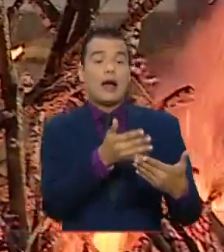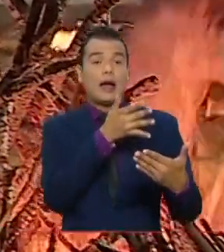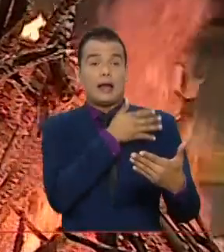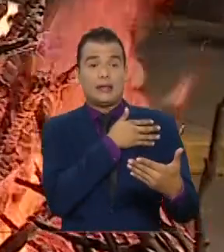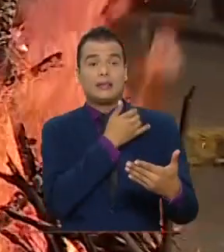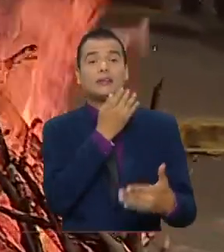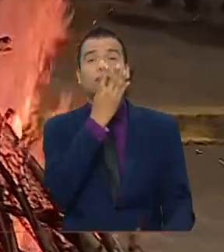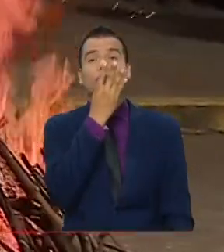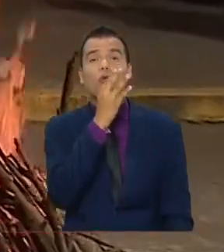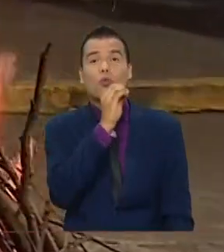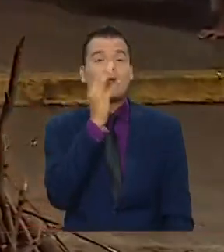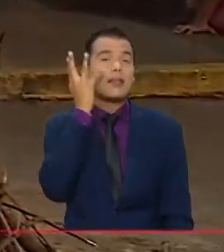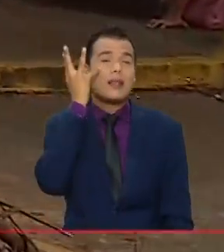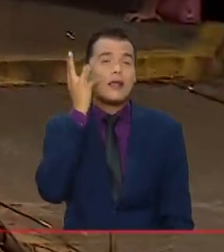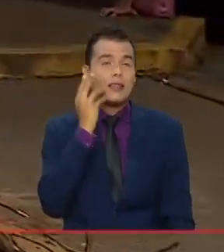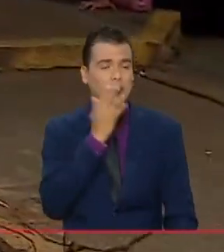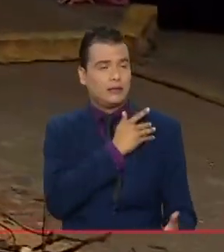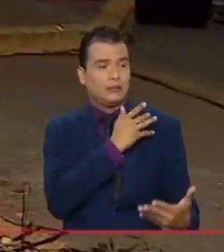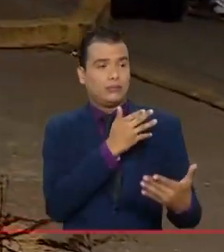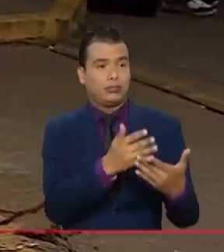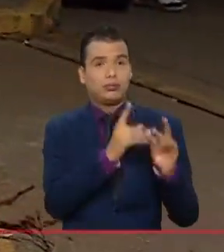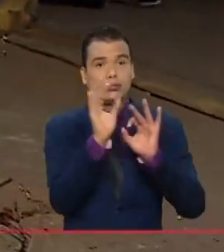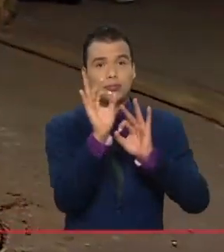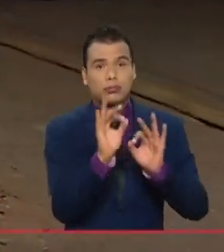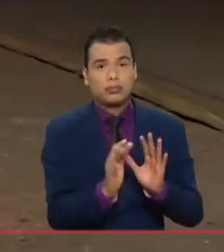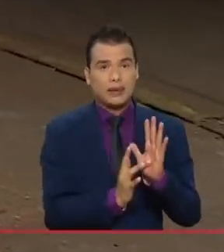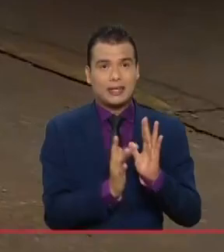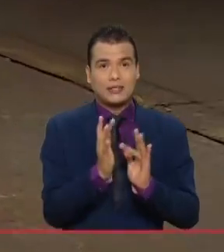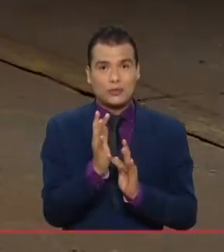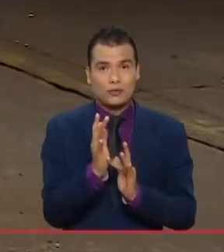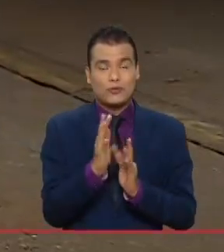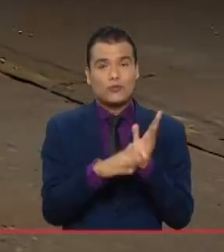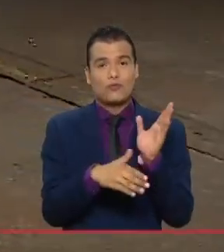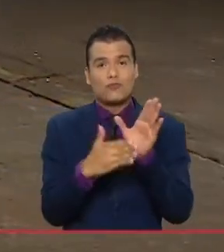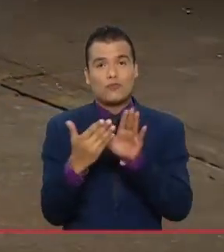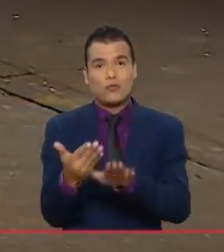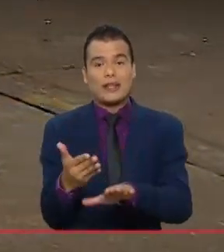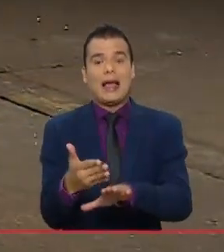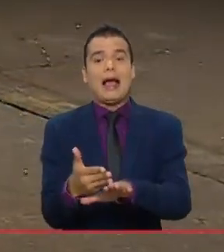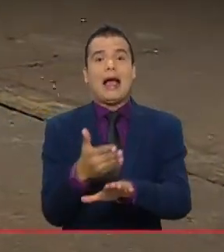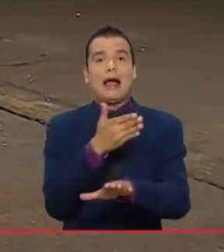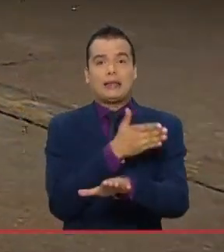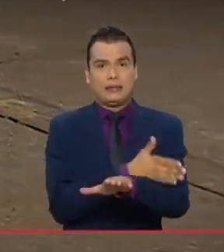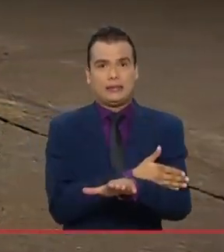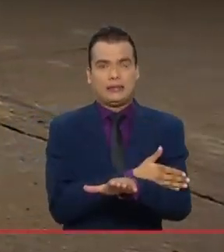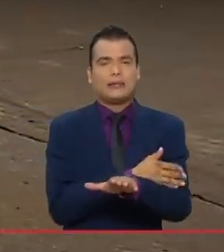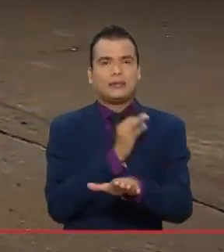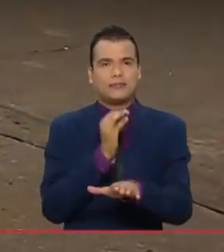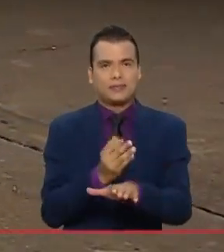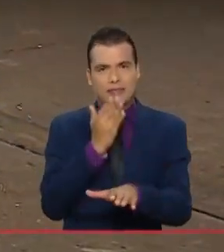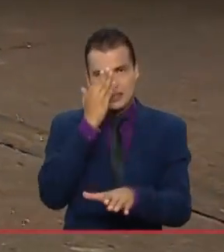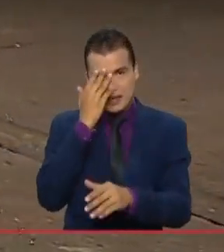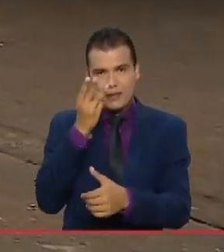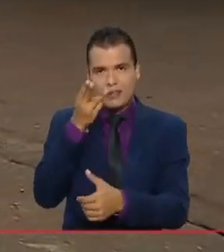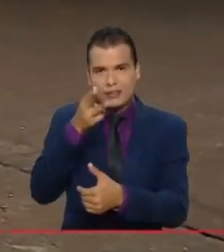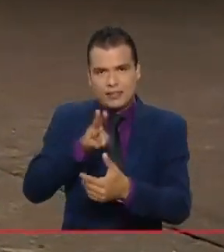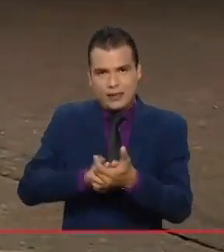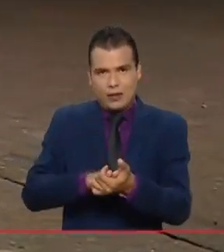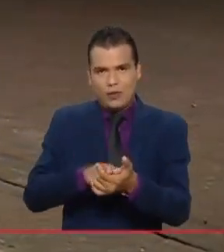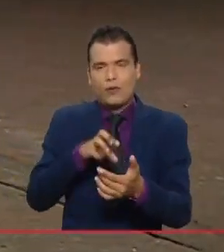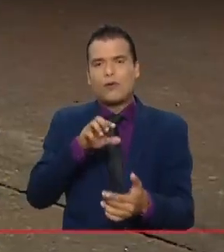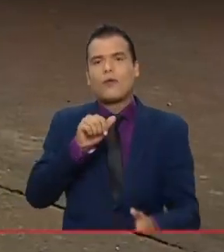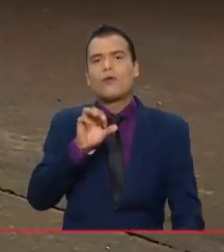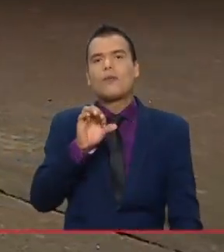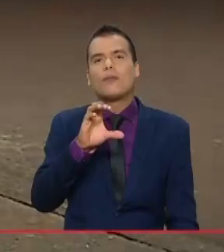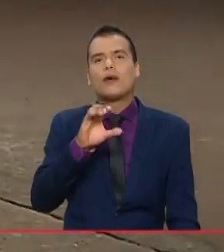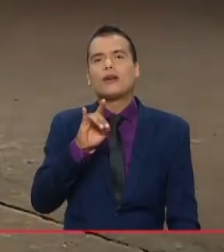que significaba la cuaresma y es la preparación anterior al triduo pascual que se celebró jueves, viernes y hoy